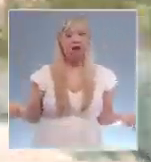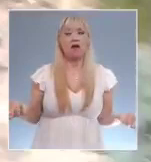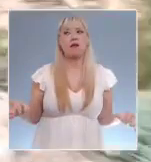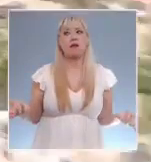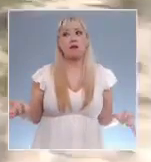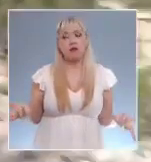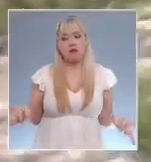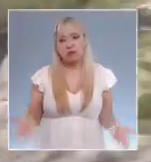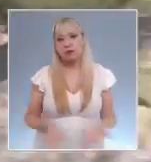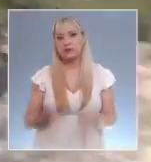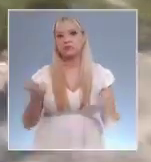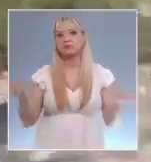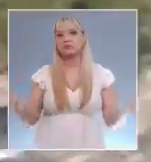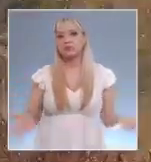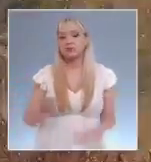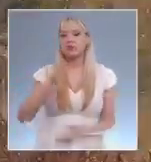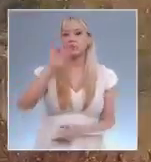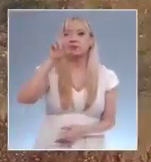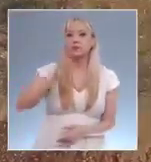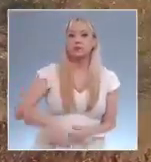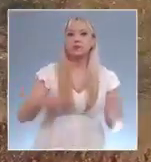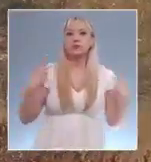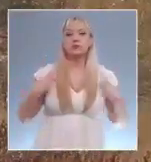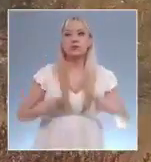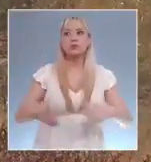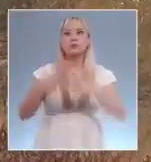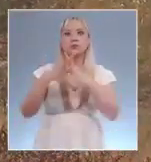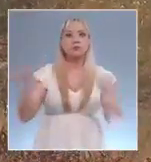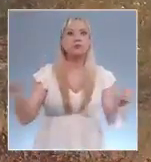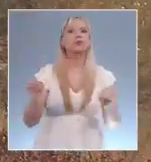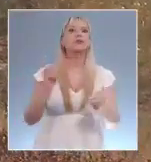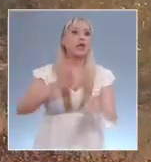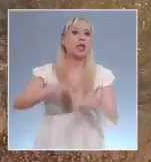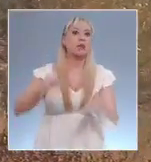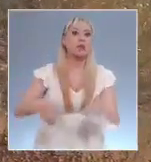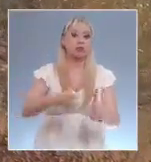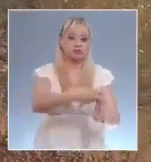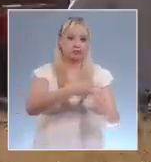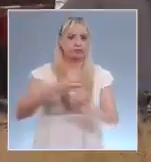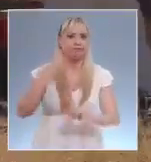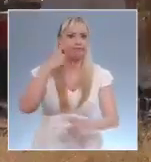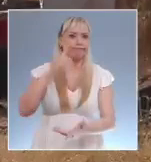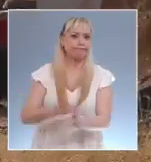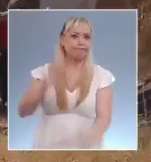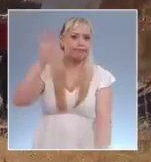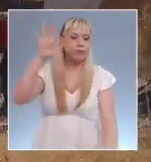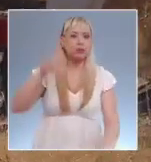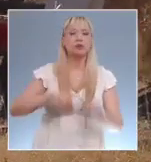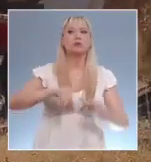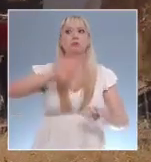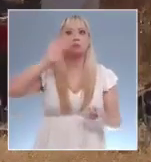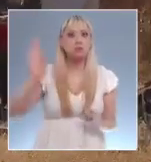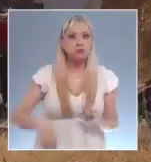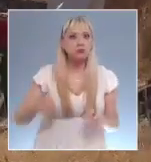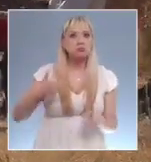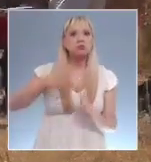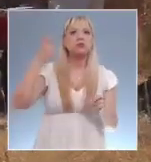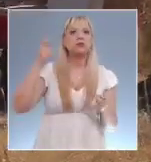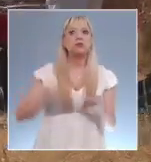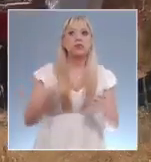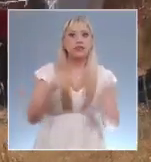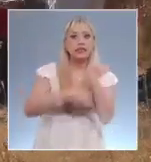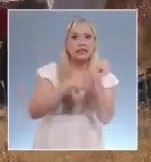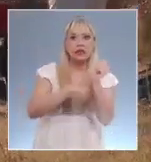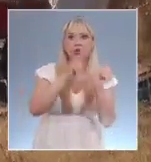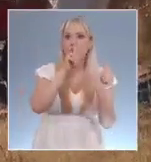como la privación ilegal de la libertad, la privación de la vida, el ocultamiento y en muchos casos la intervención del Estado, es un delito de